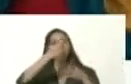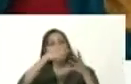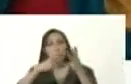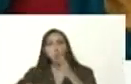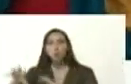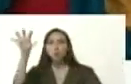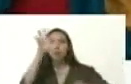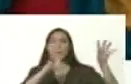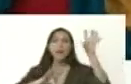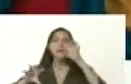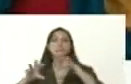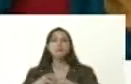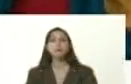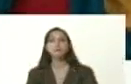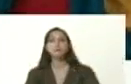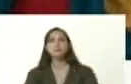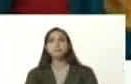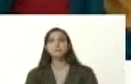Venezuela.